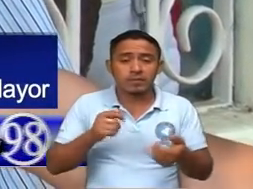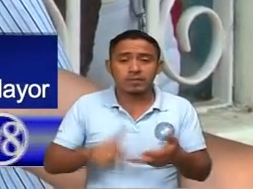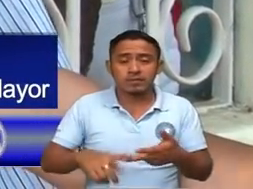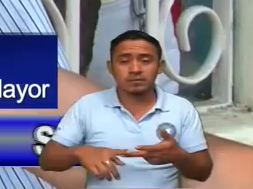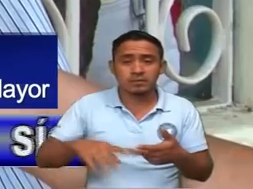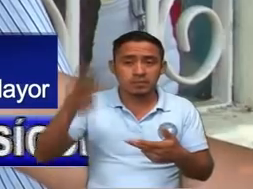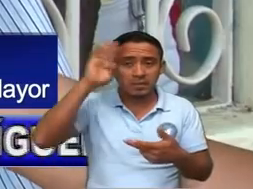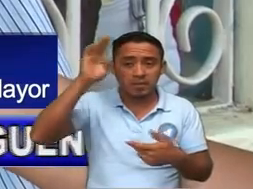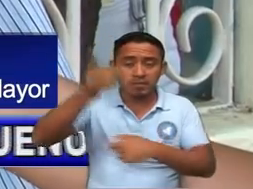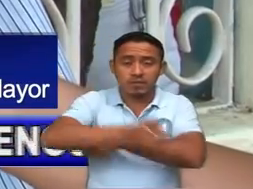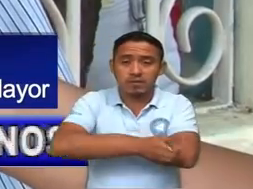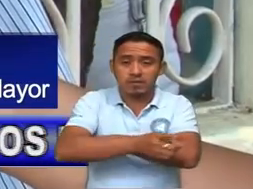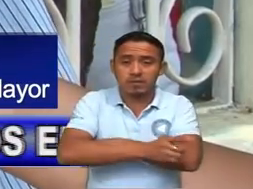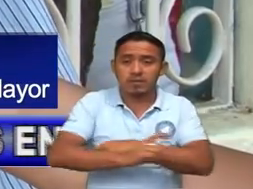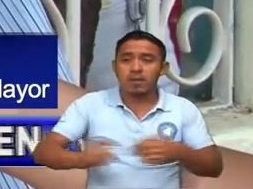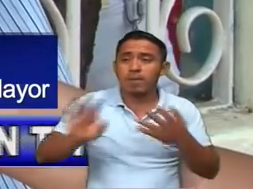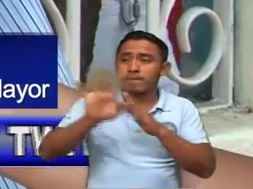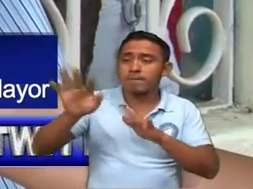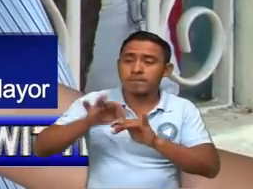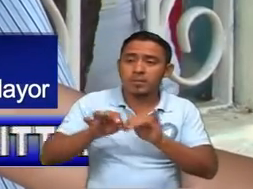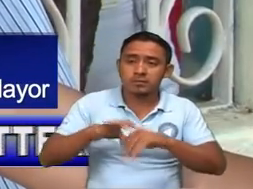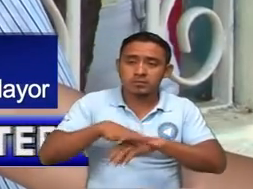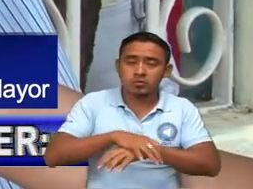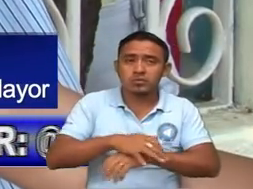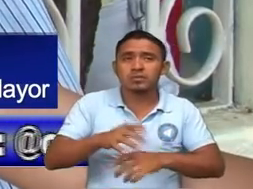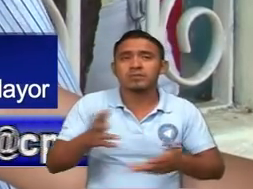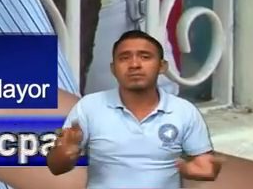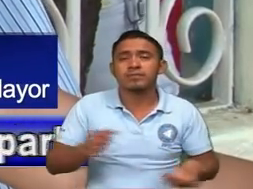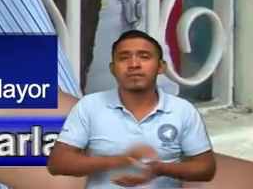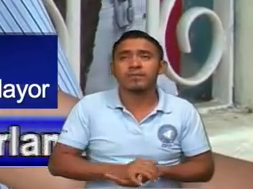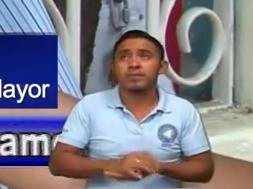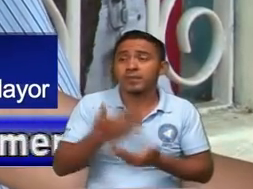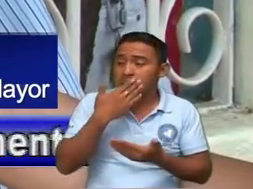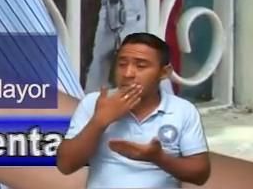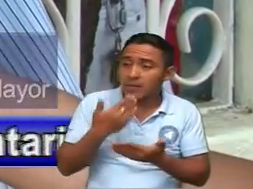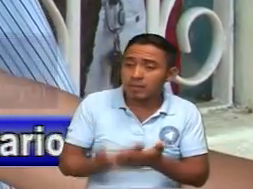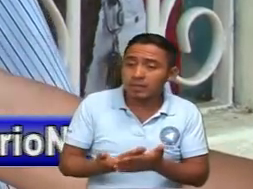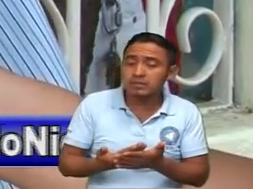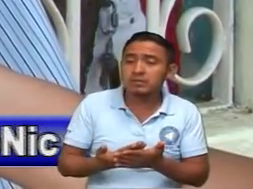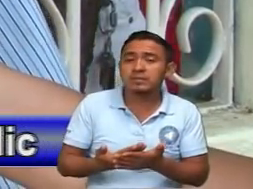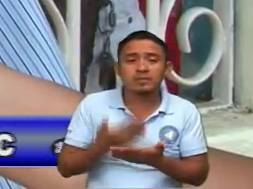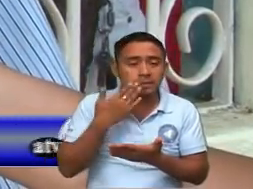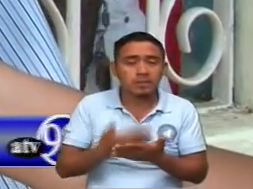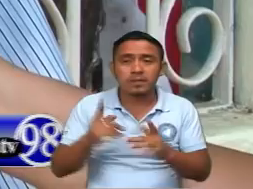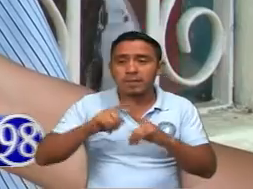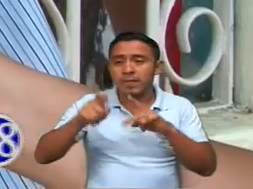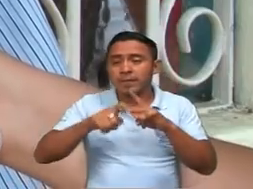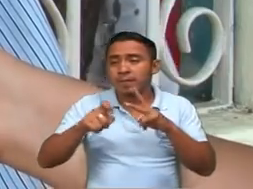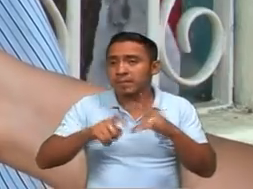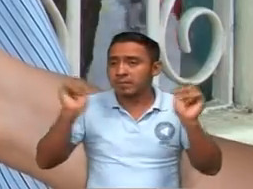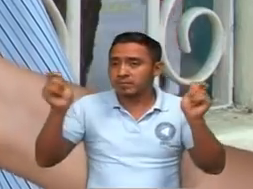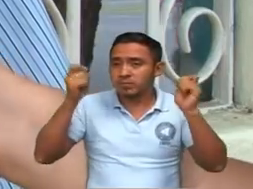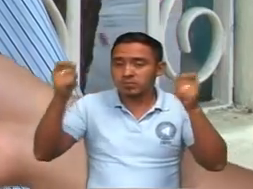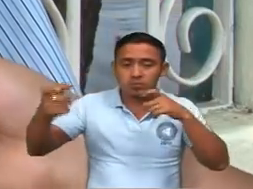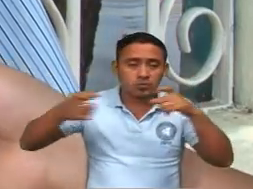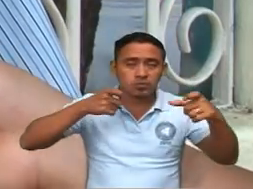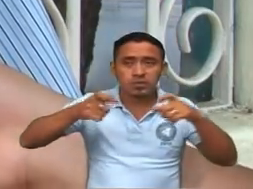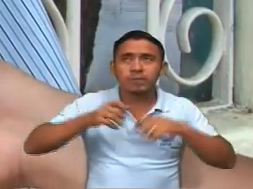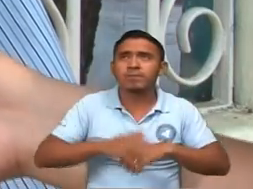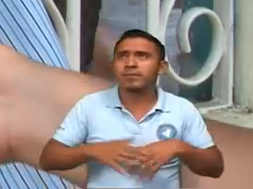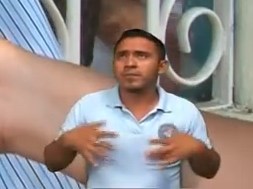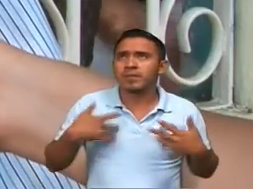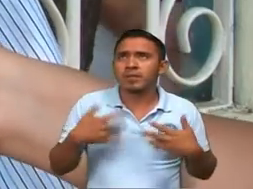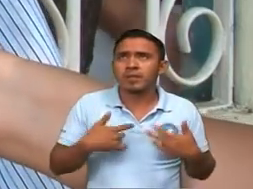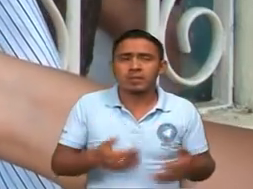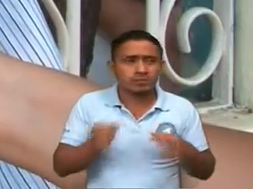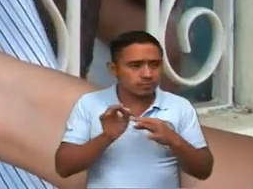del comandante Daniel Ortega y su compañera Rosario Murillo. Gracias a ellos celebramos todos los meses esto, con alegría